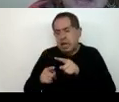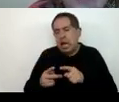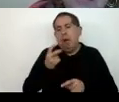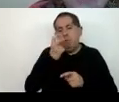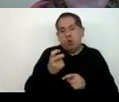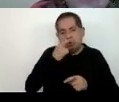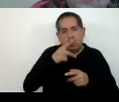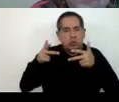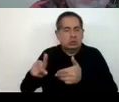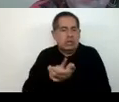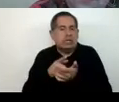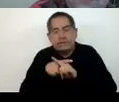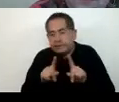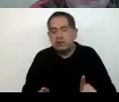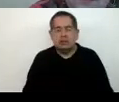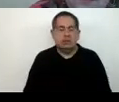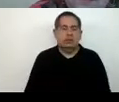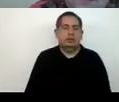tengan.